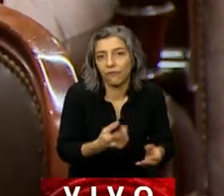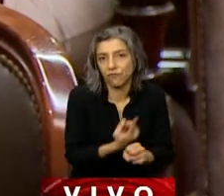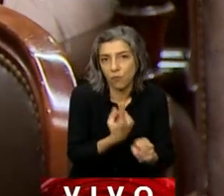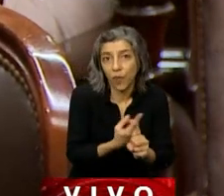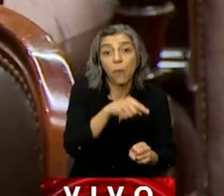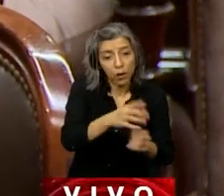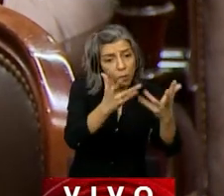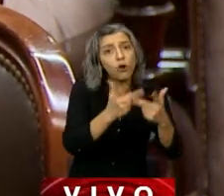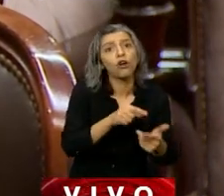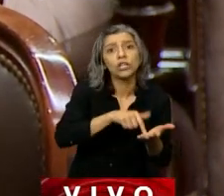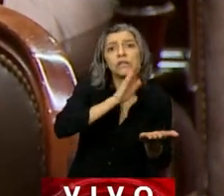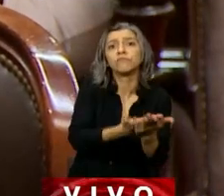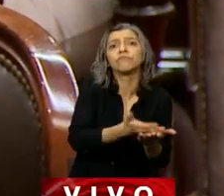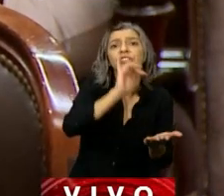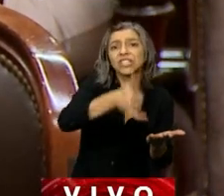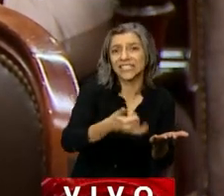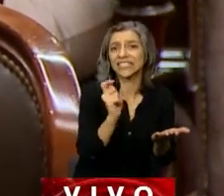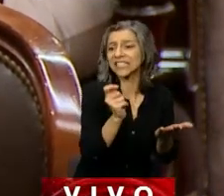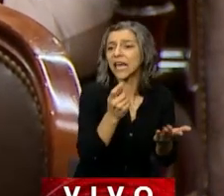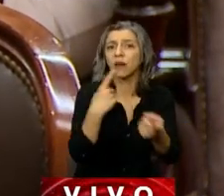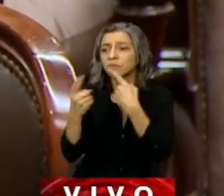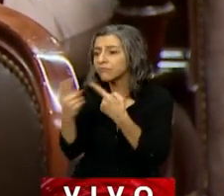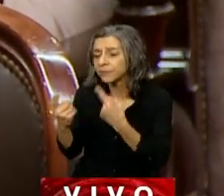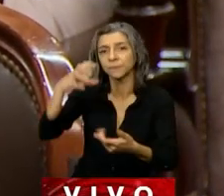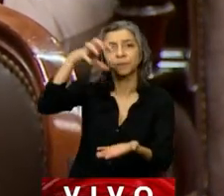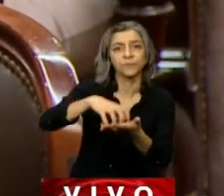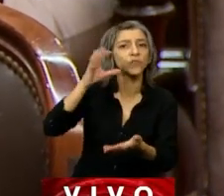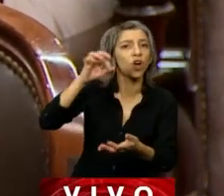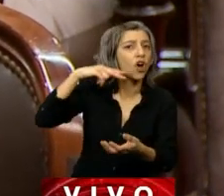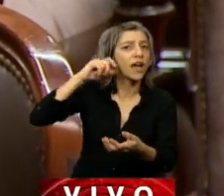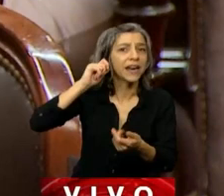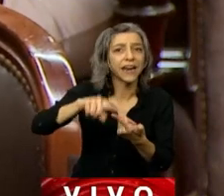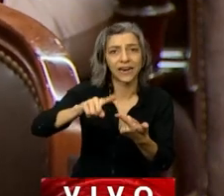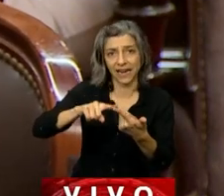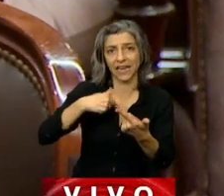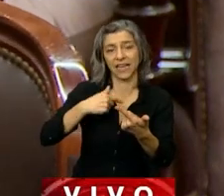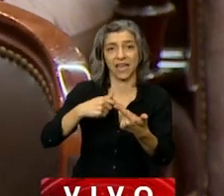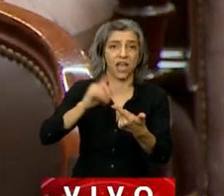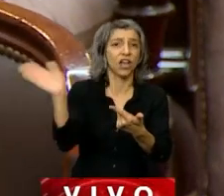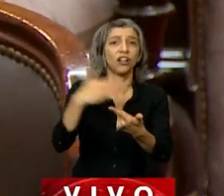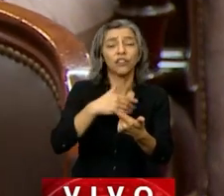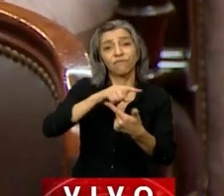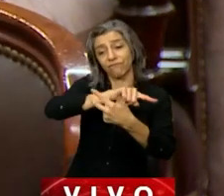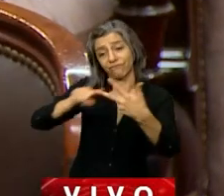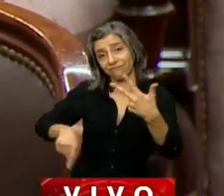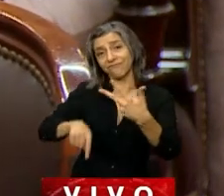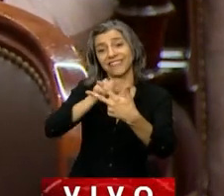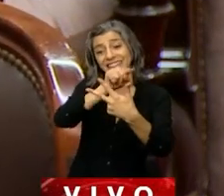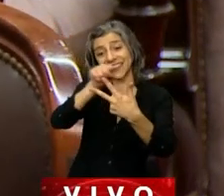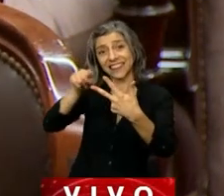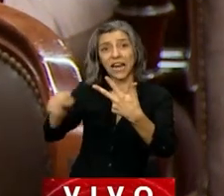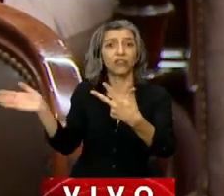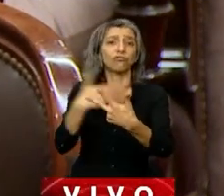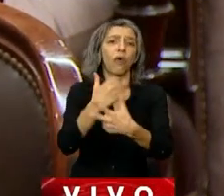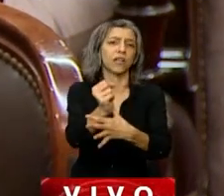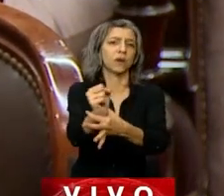han participado fueron las ONGs, entre ellas Wildlife Conservation Society y Greenpeace,